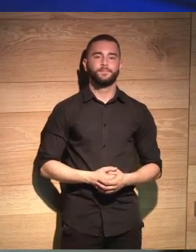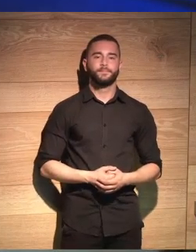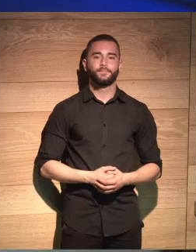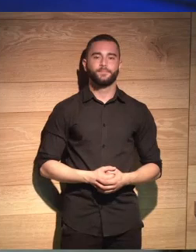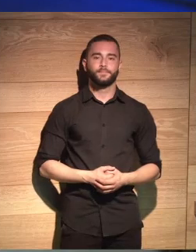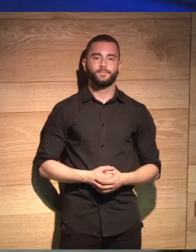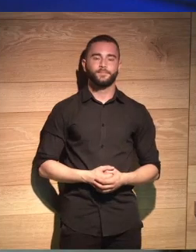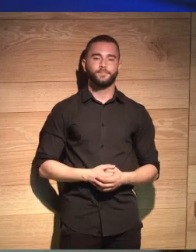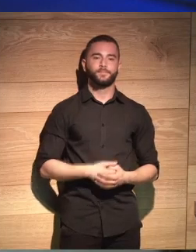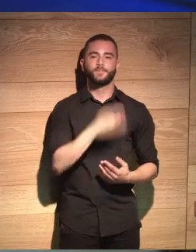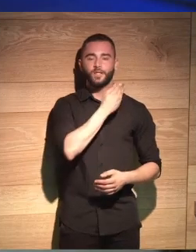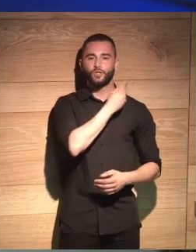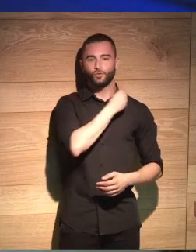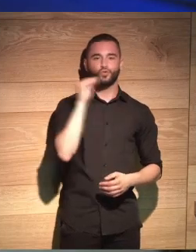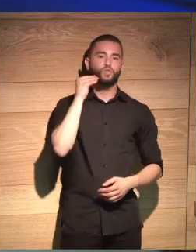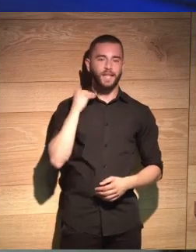Sustantivos.